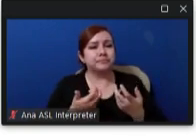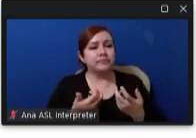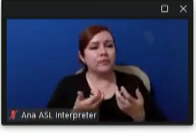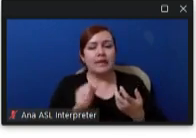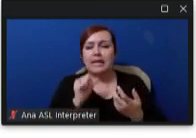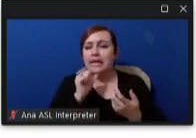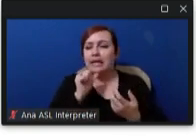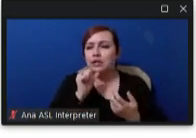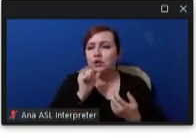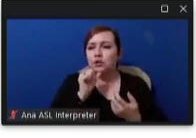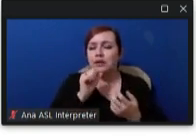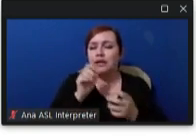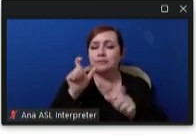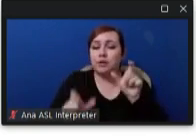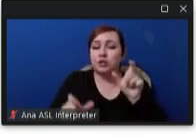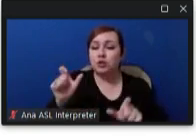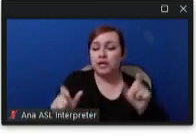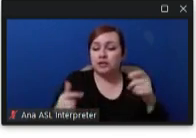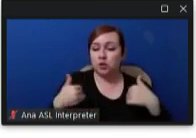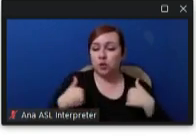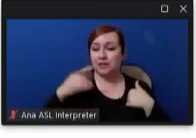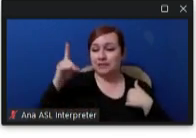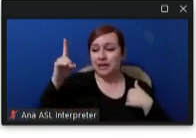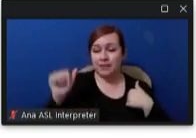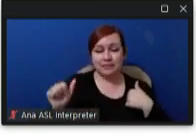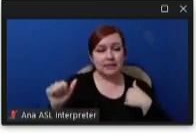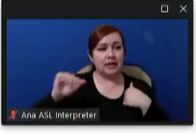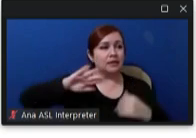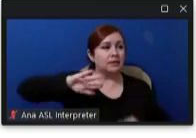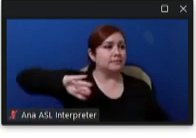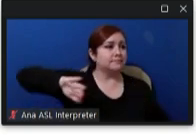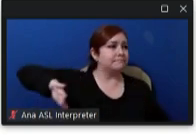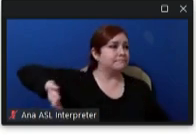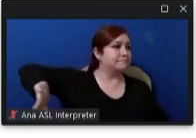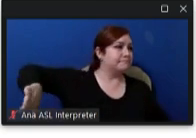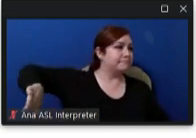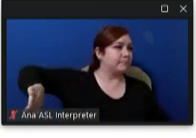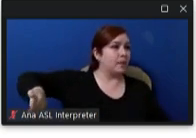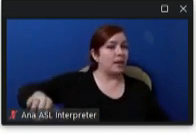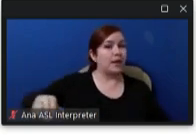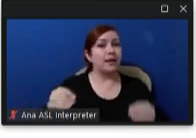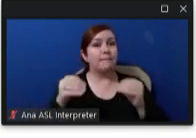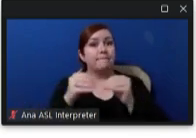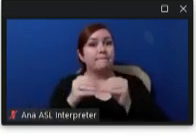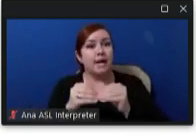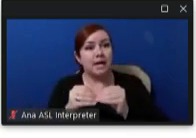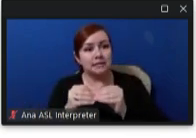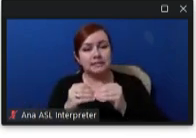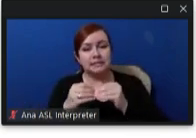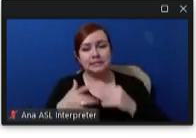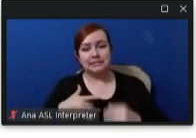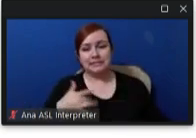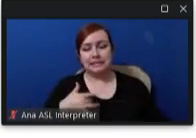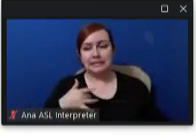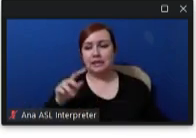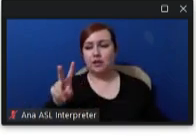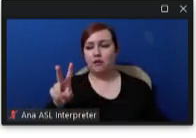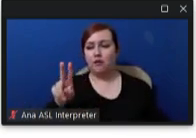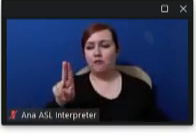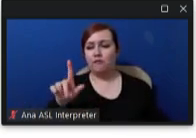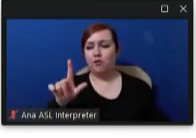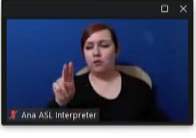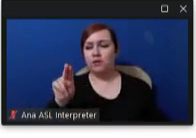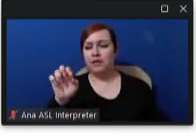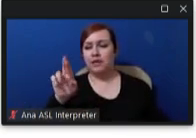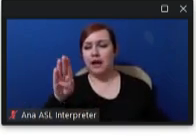invisibilización de las personas con discapacidad, y más en un aspecto que las hace más vulnerables, como el ser víctima de agresiones sexuales. Esa